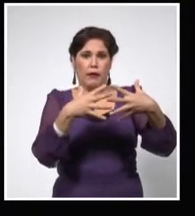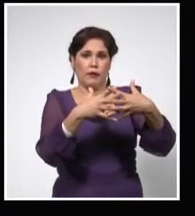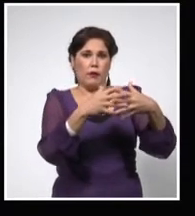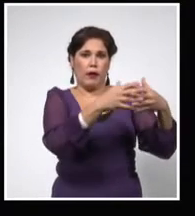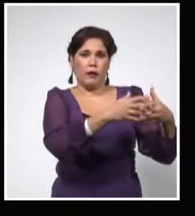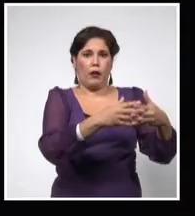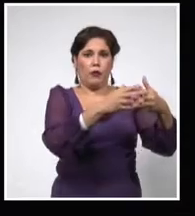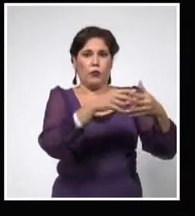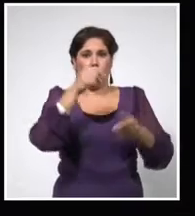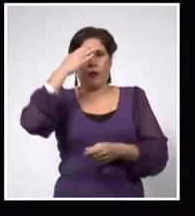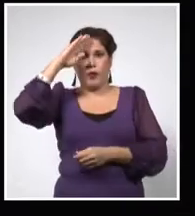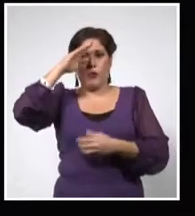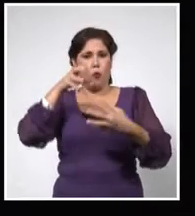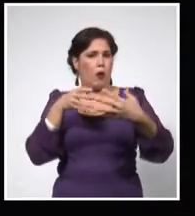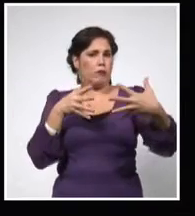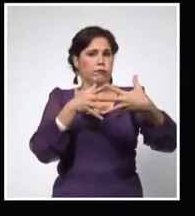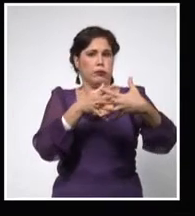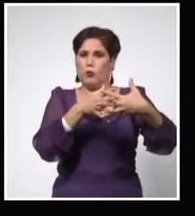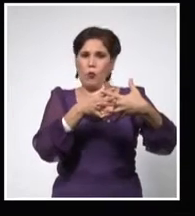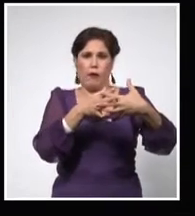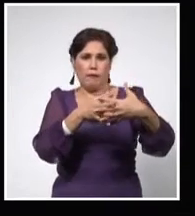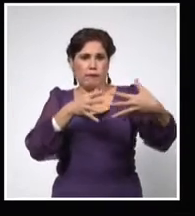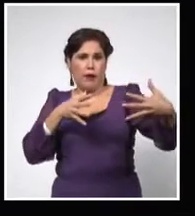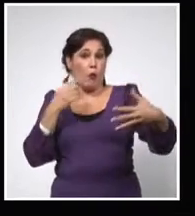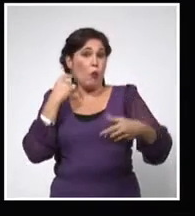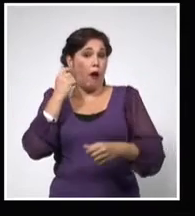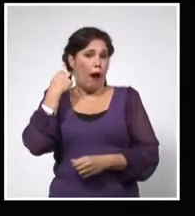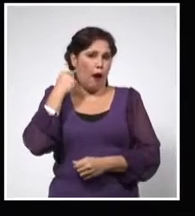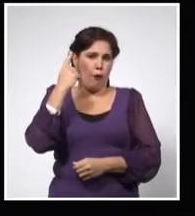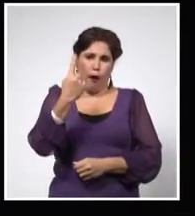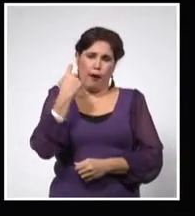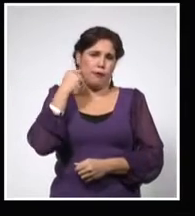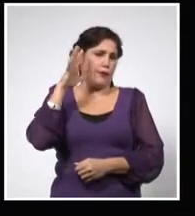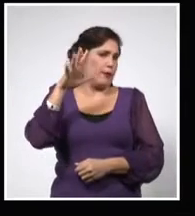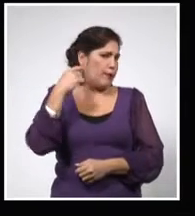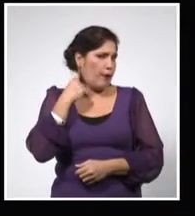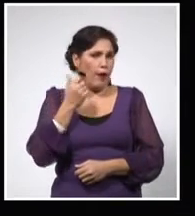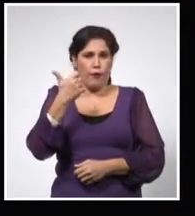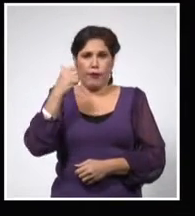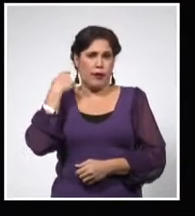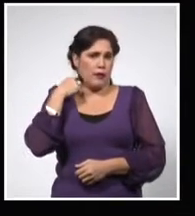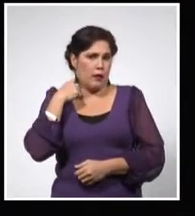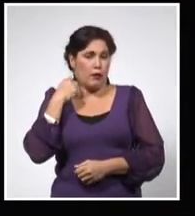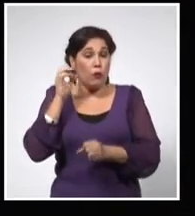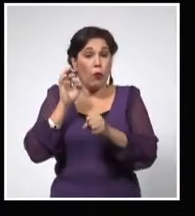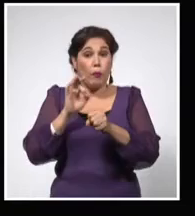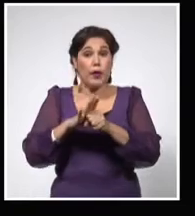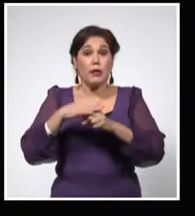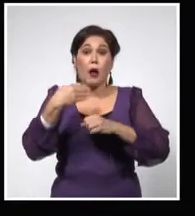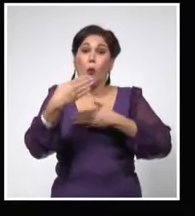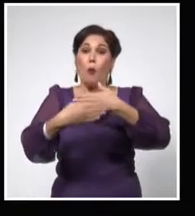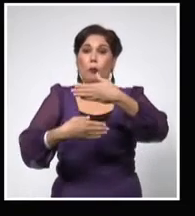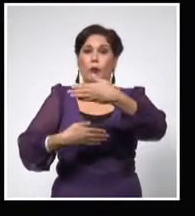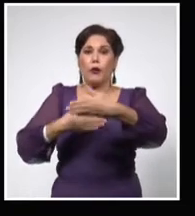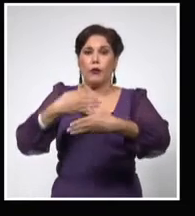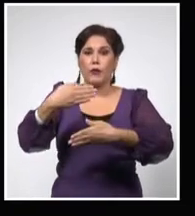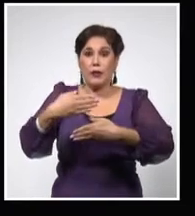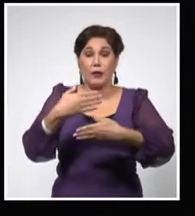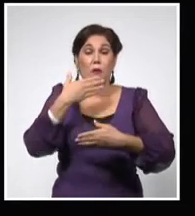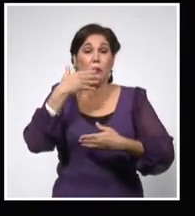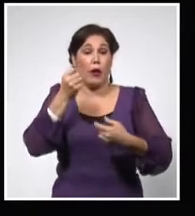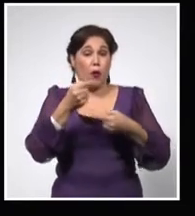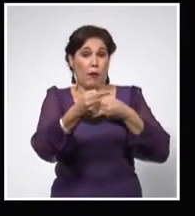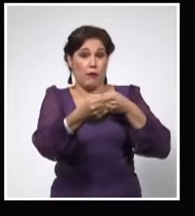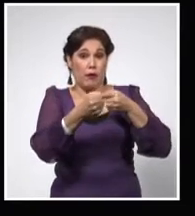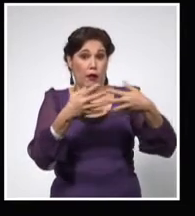entre los dos países. Si dentro de un año, si dentro de 5 años, si dentro de 10 años, se inicia un proceso nuevamente de